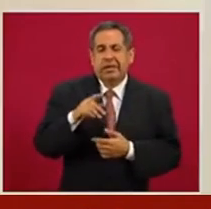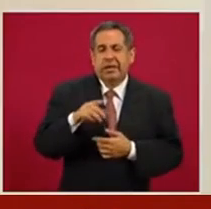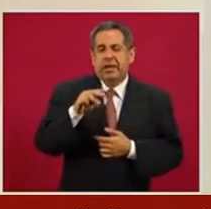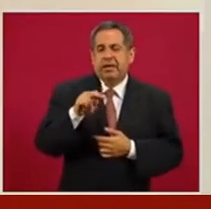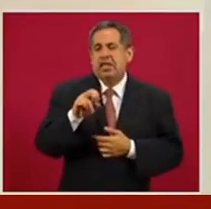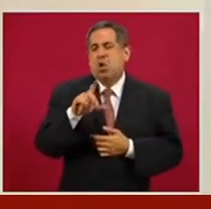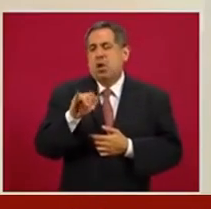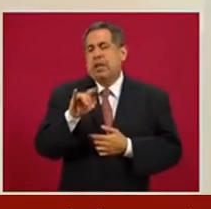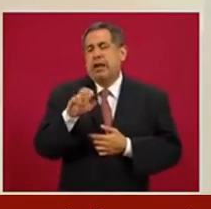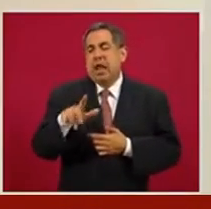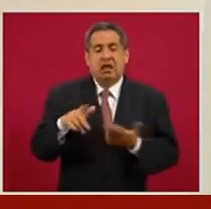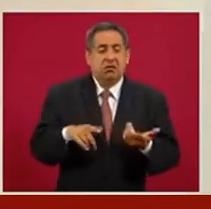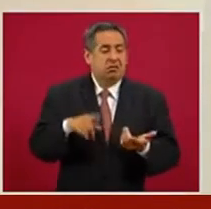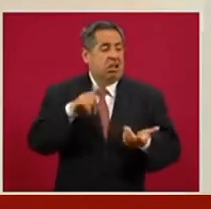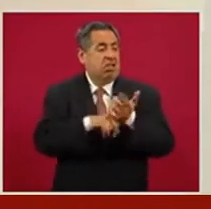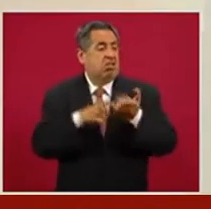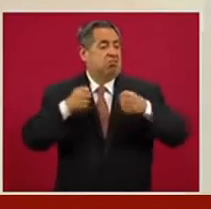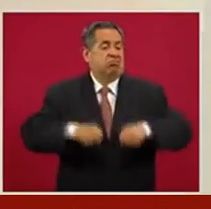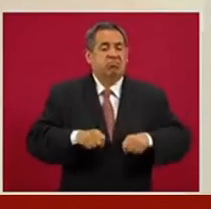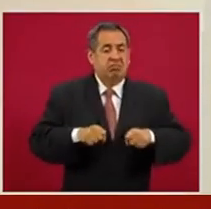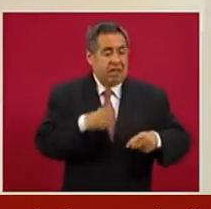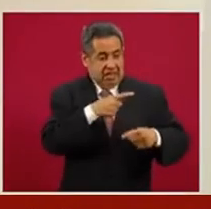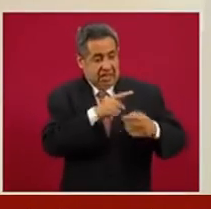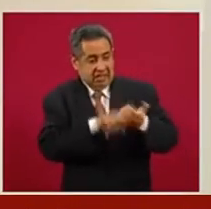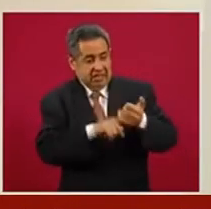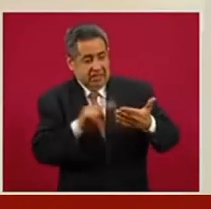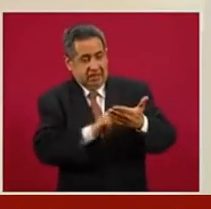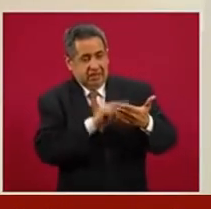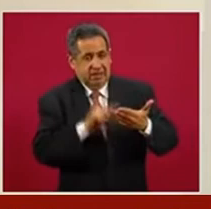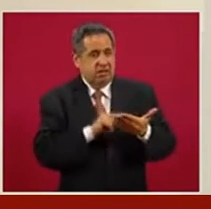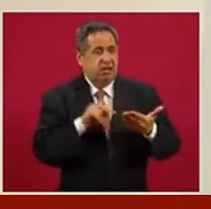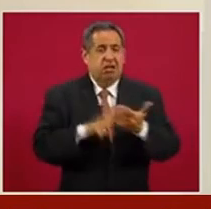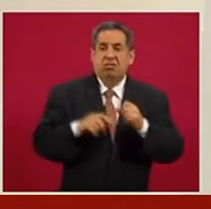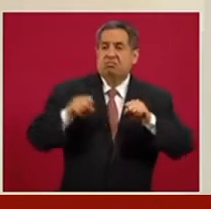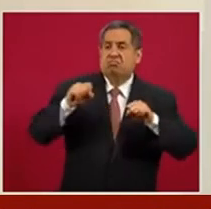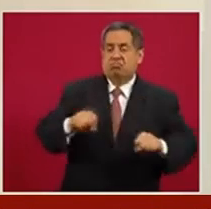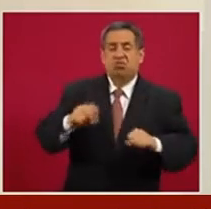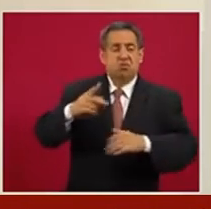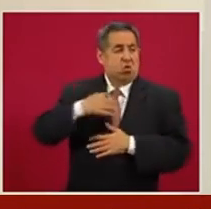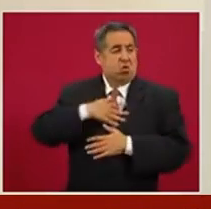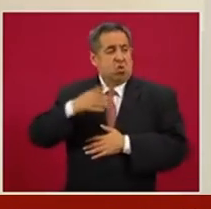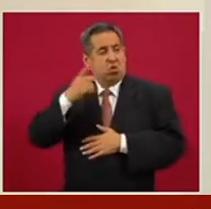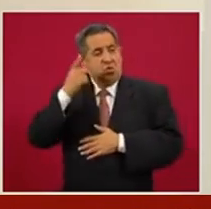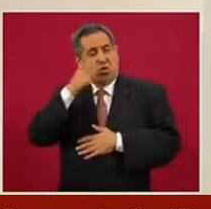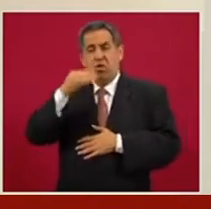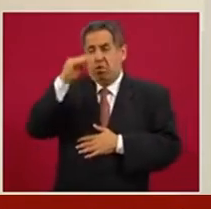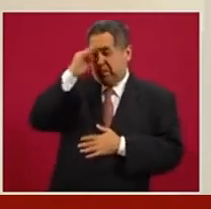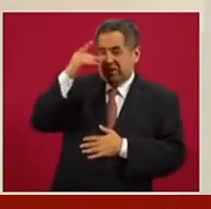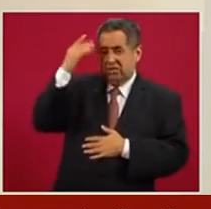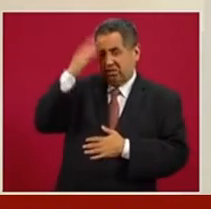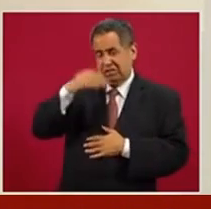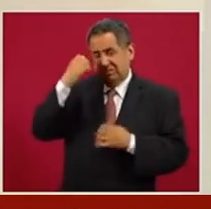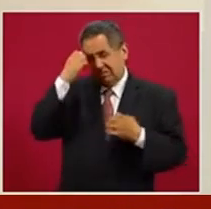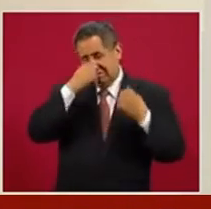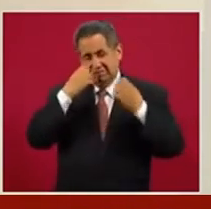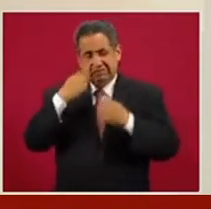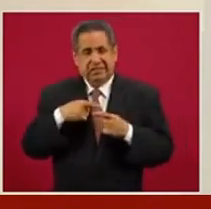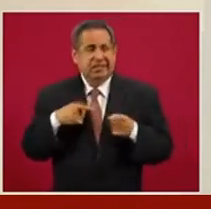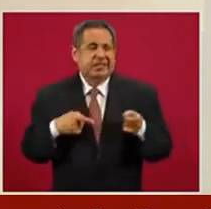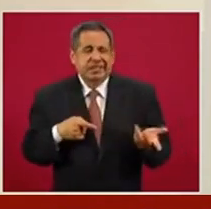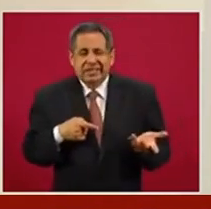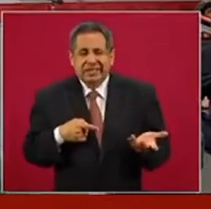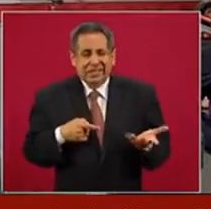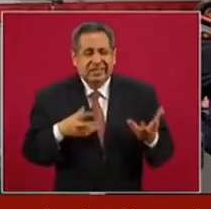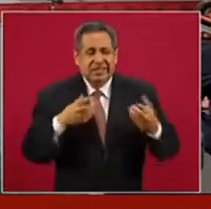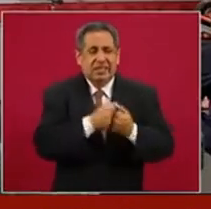oligárquico, en el que muchos de los firmantes aparecían como amos y señores del pensamiento, el análisis y la crítica, que imponía